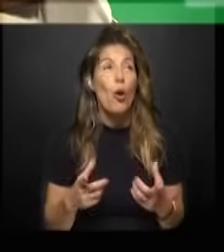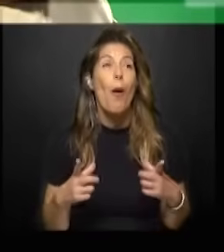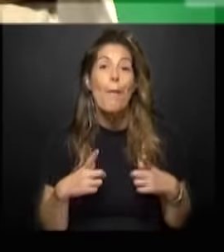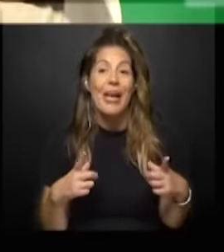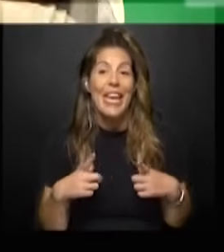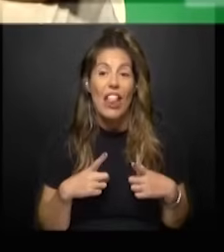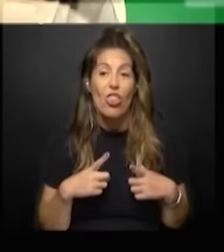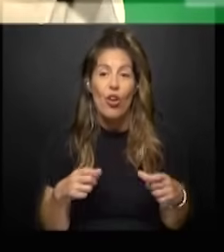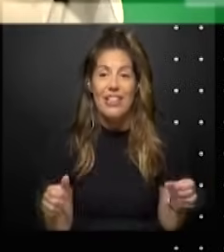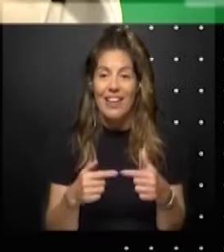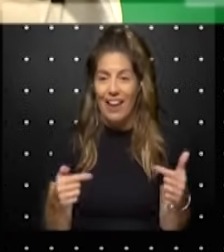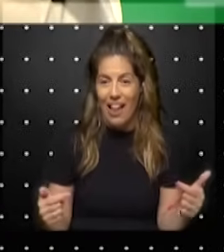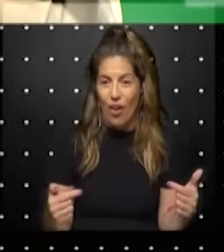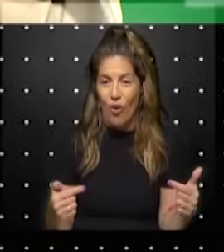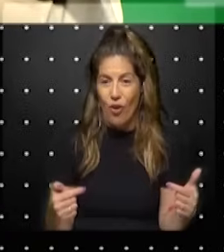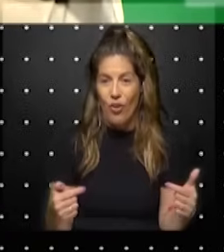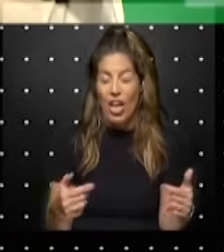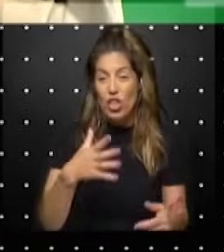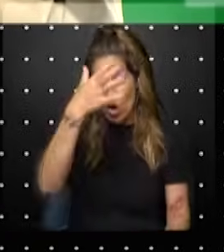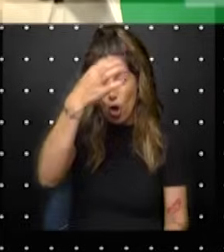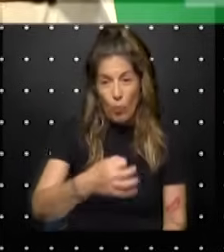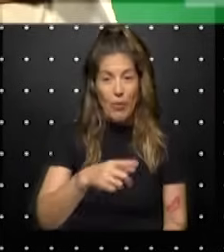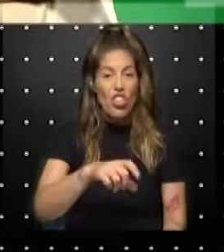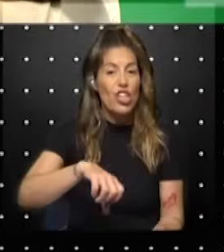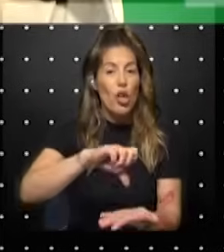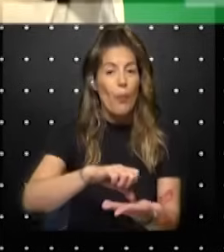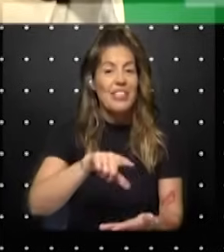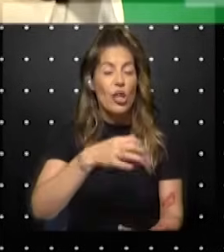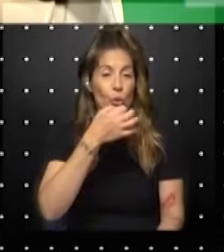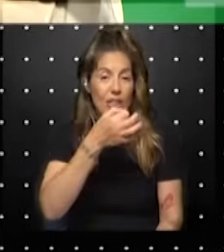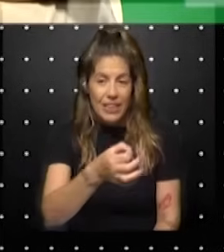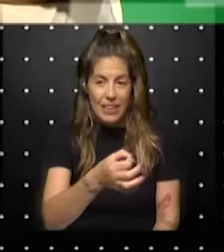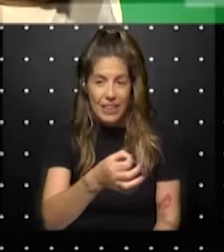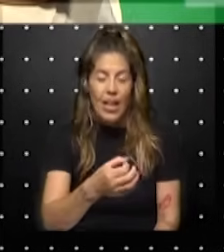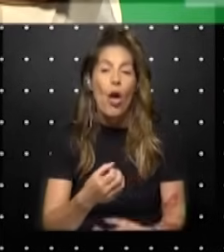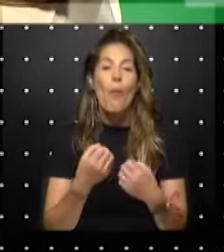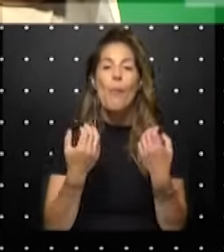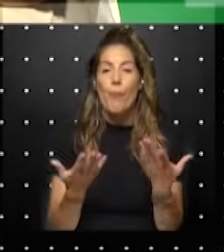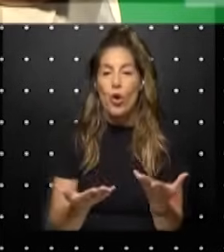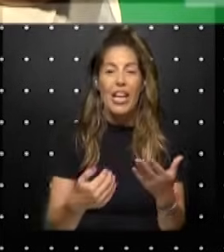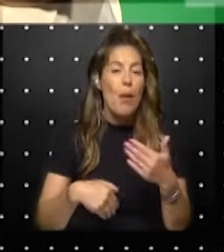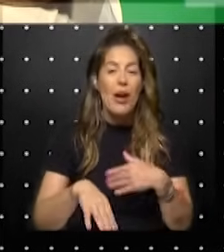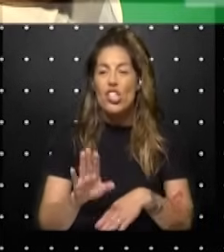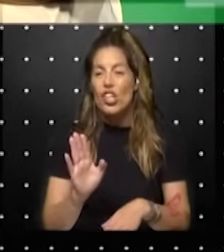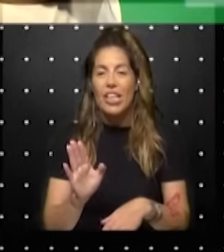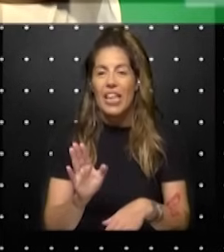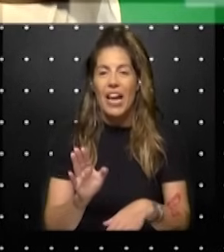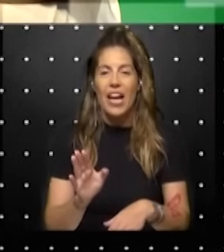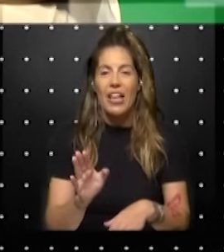que pase algo. Y son los pueblos de estos países que acabas de mencionar. Porque la mayor parte son